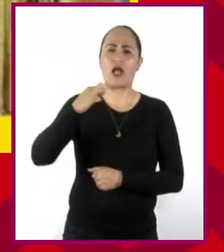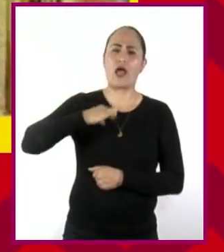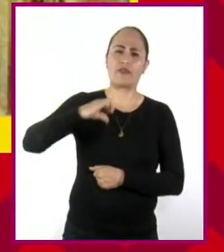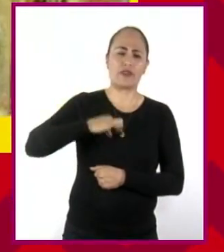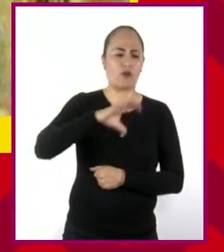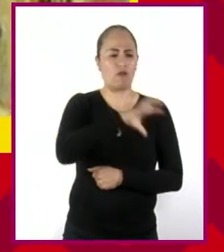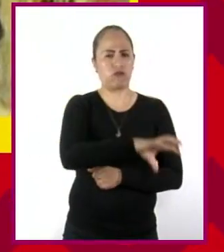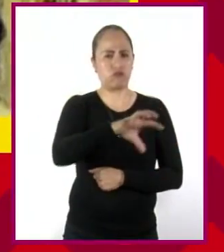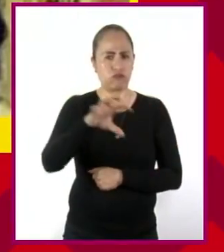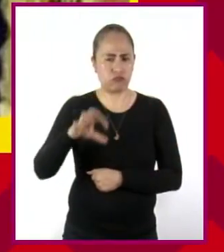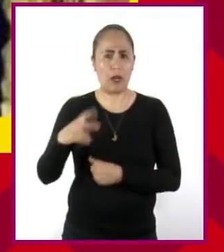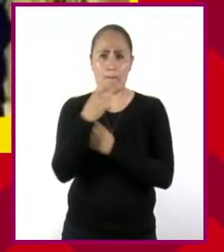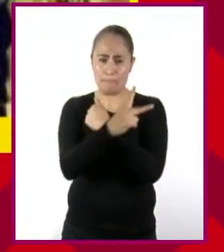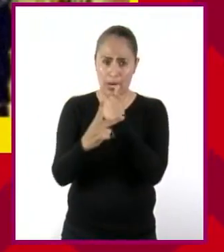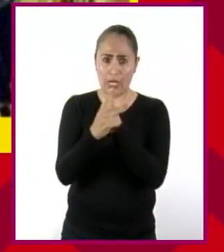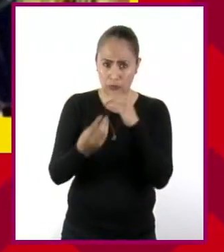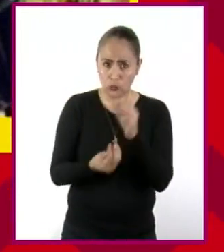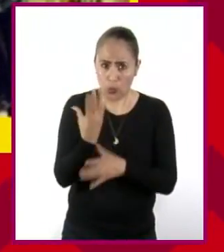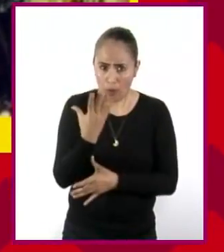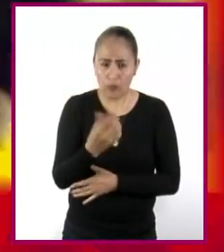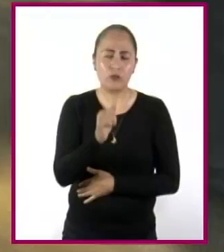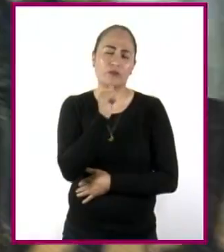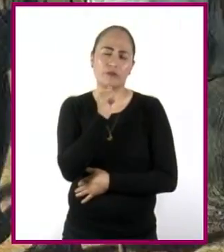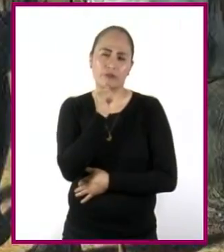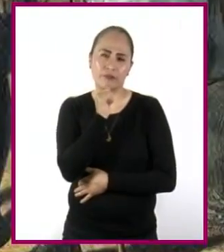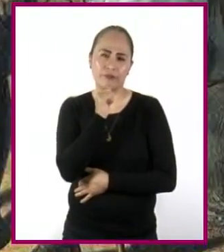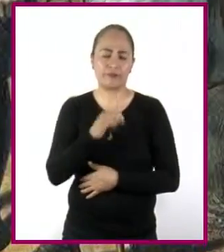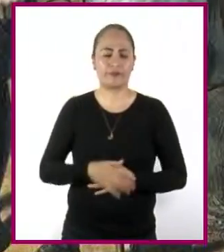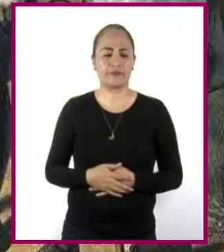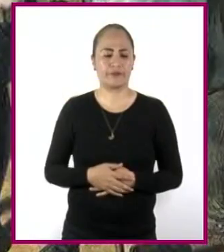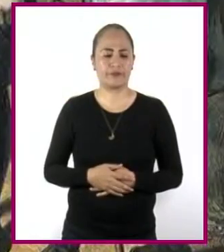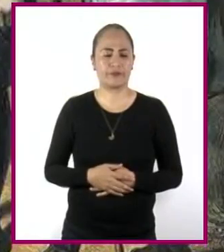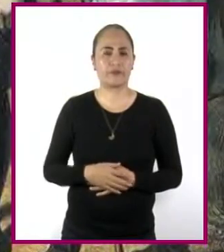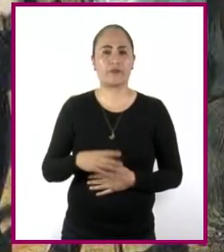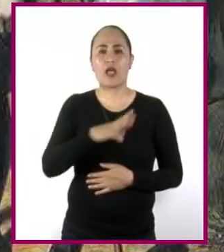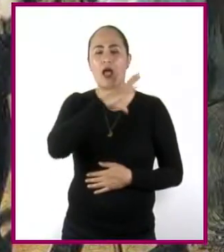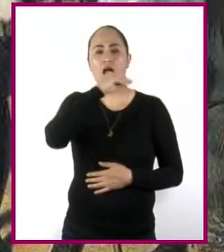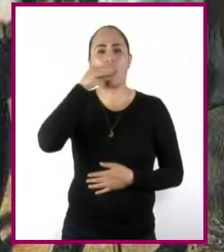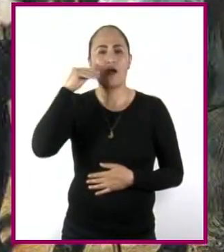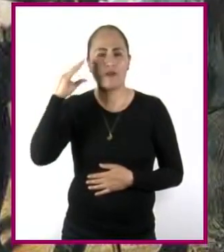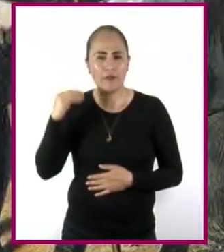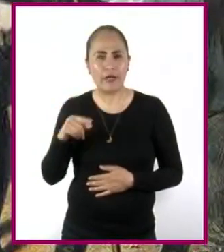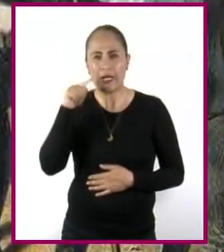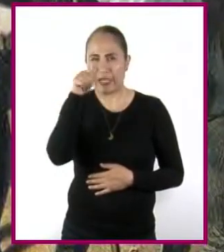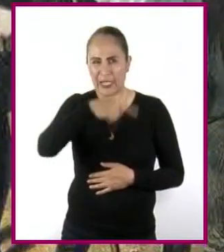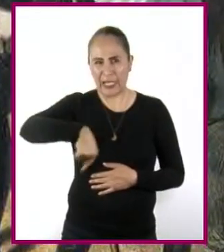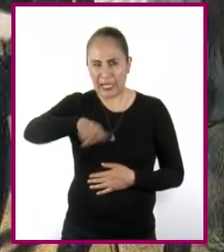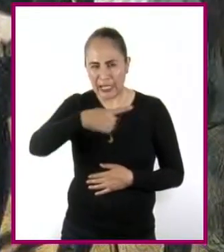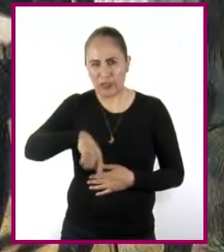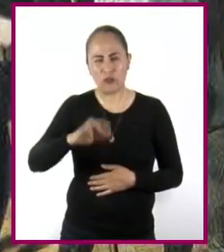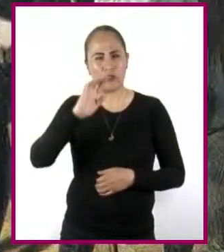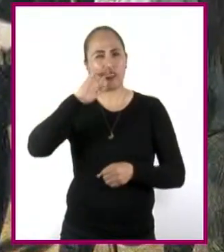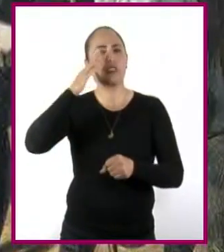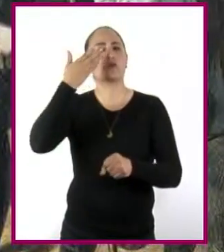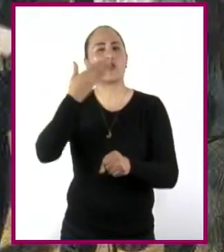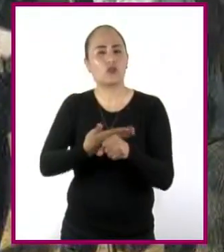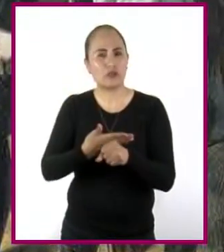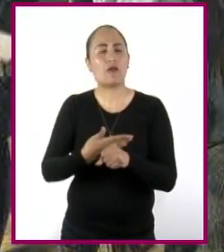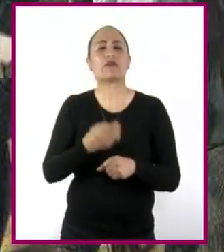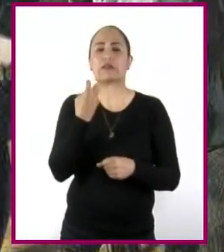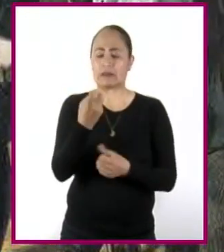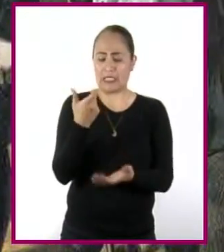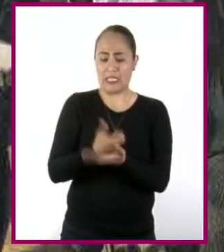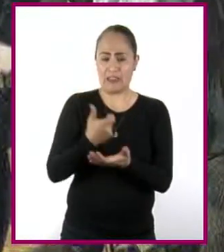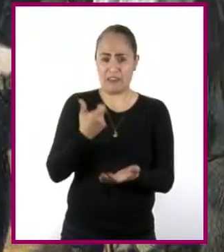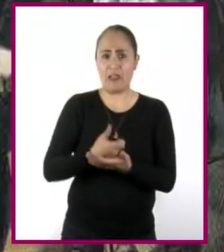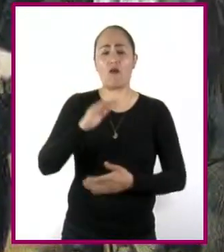un Estado-nación. Los afroamericanos eran los principales responsables del éxito